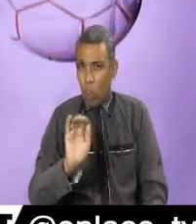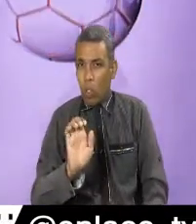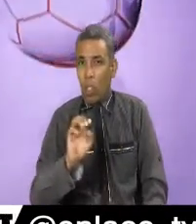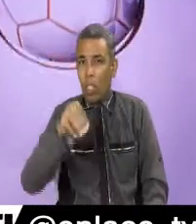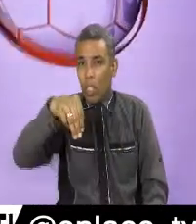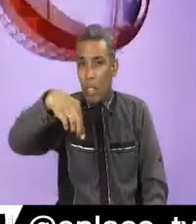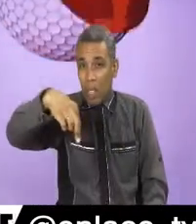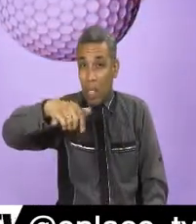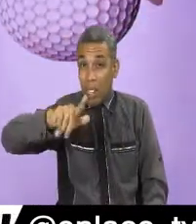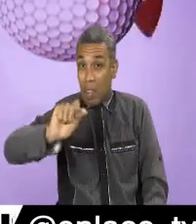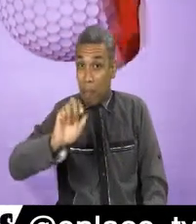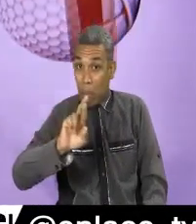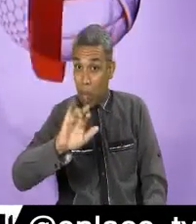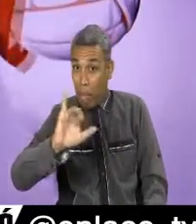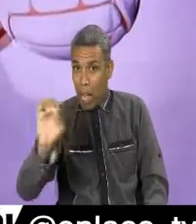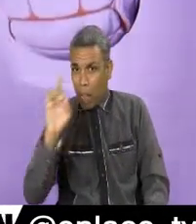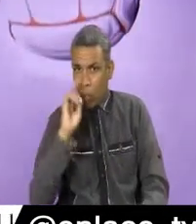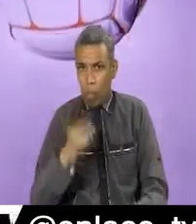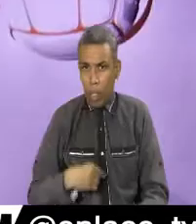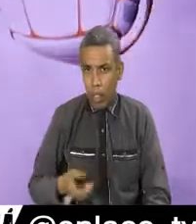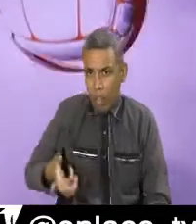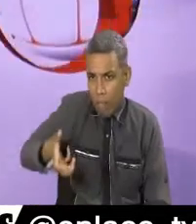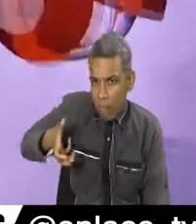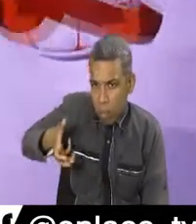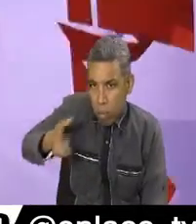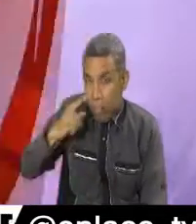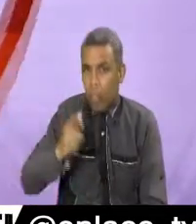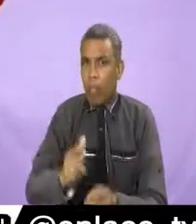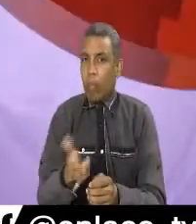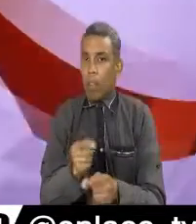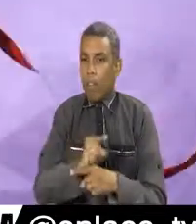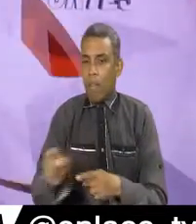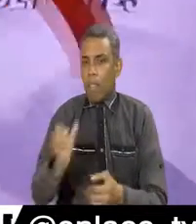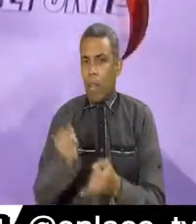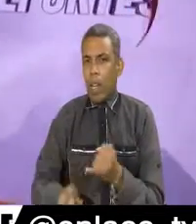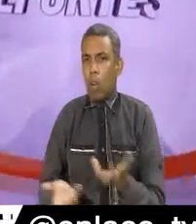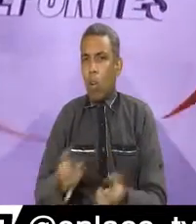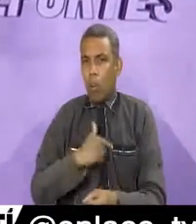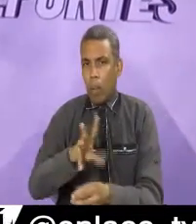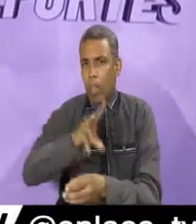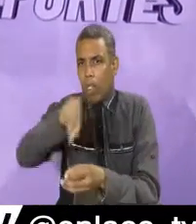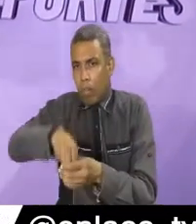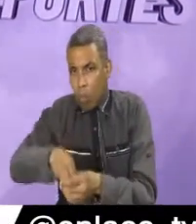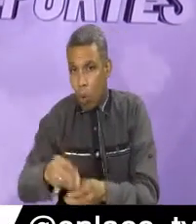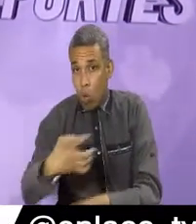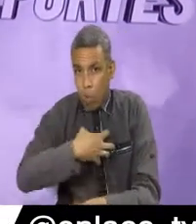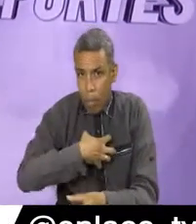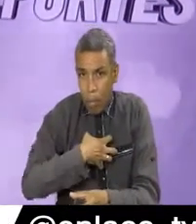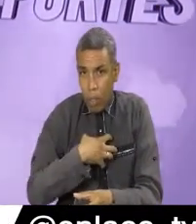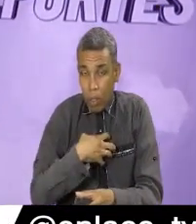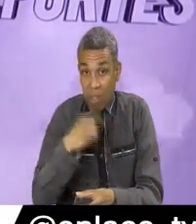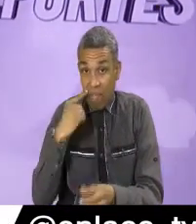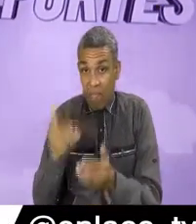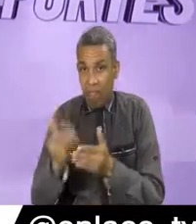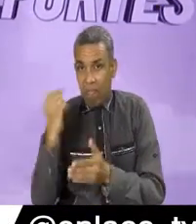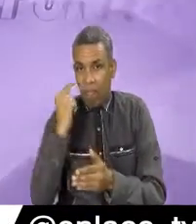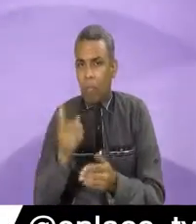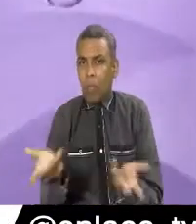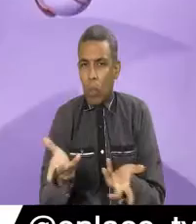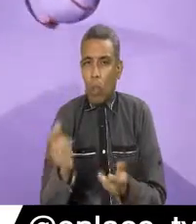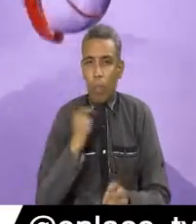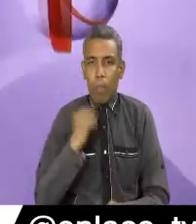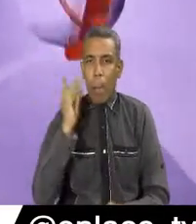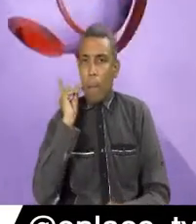tendrá un nuevo reto este fin de semana. Estarán participando de interligas de esta disciplina que se jugará en la ciudad de